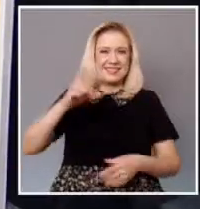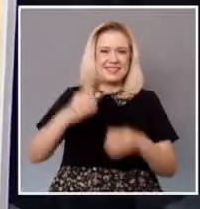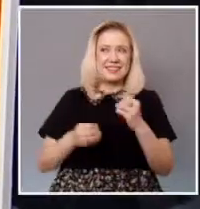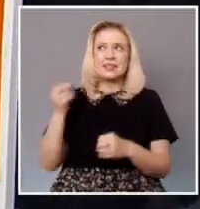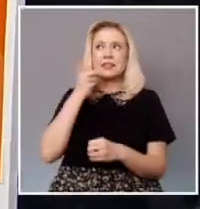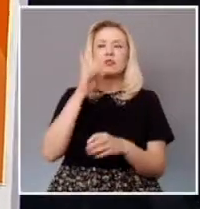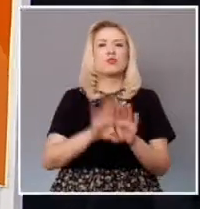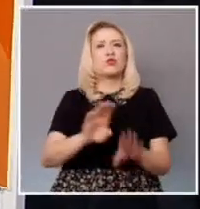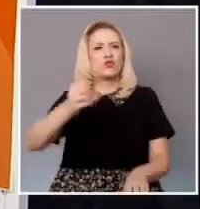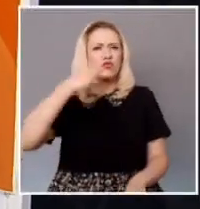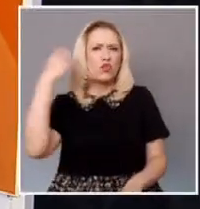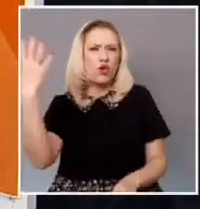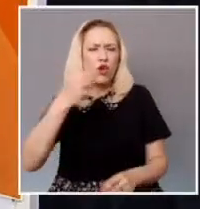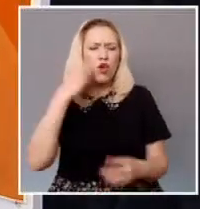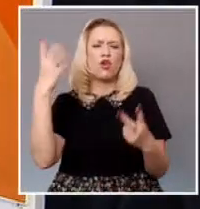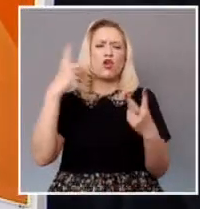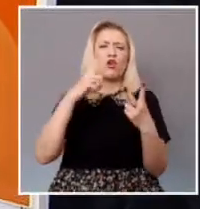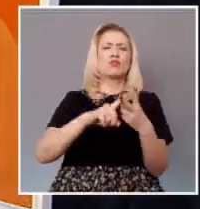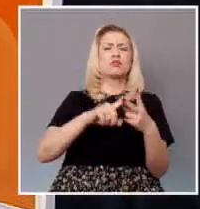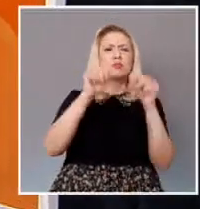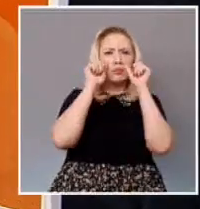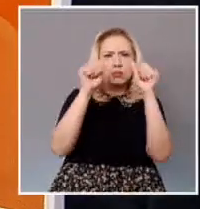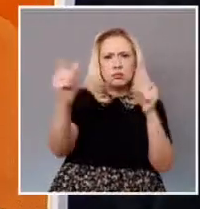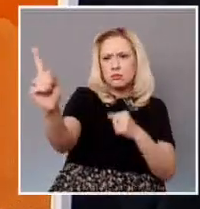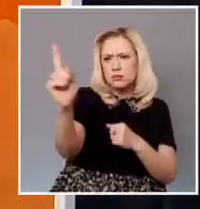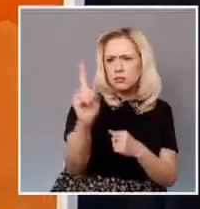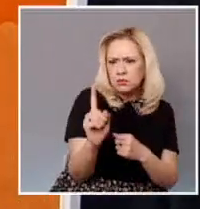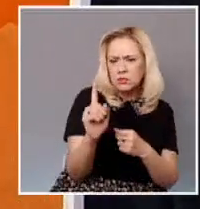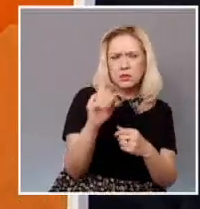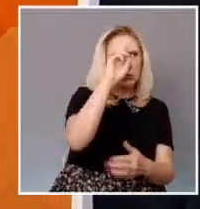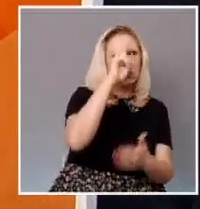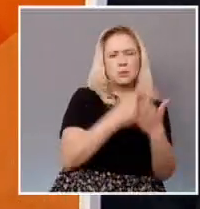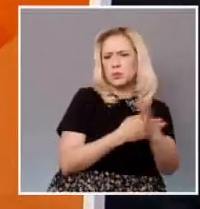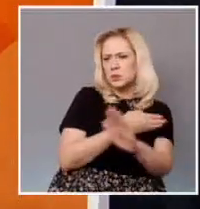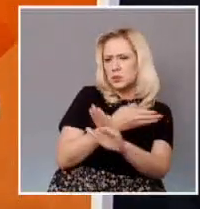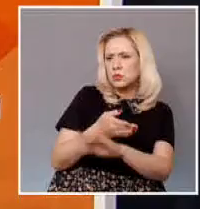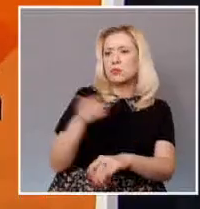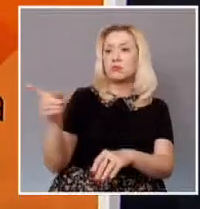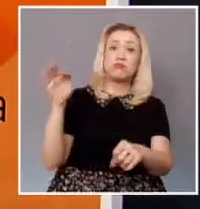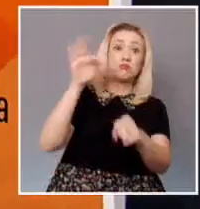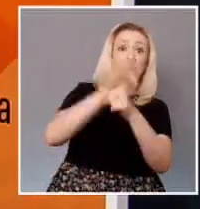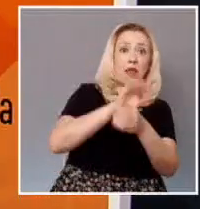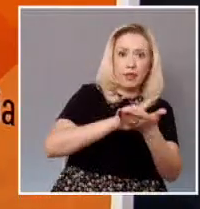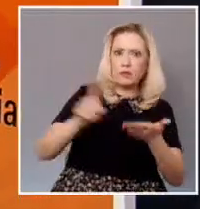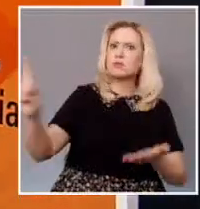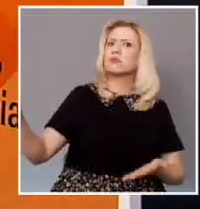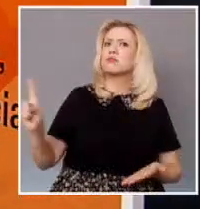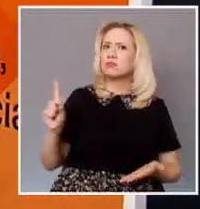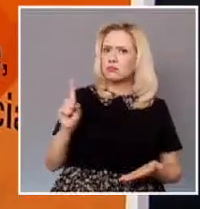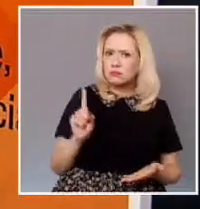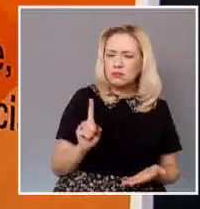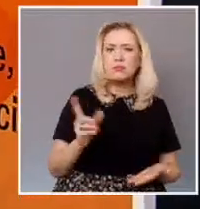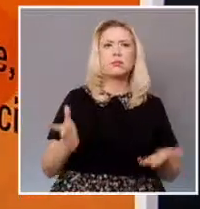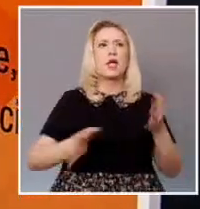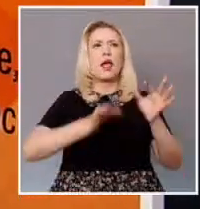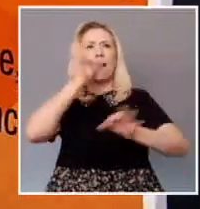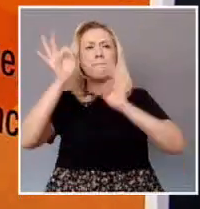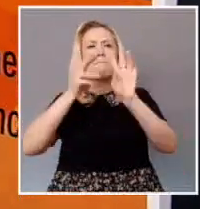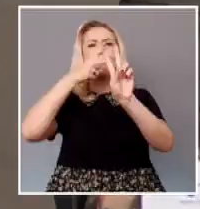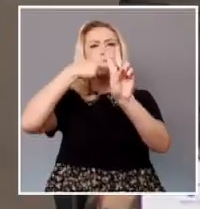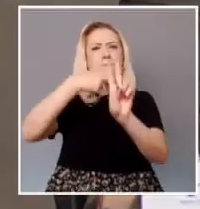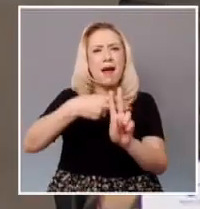espacios para escuchar a víctimas y defensoras de derechos, campañas institucionales para visibilizar el fenómeno, entre muchas